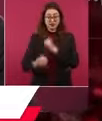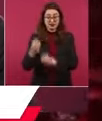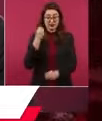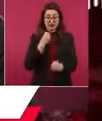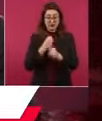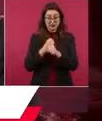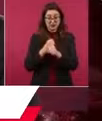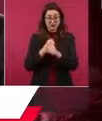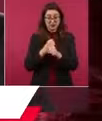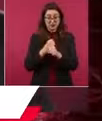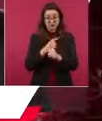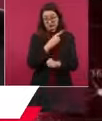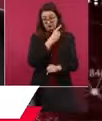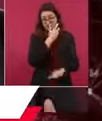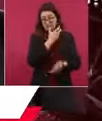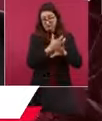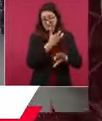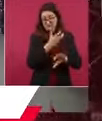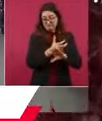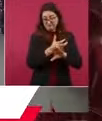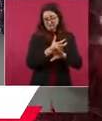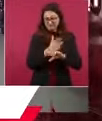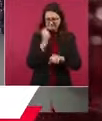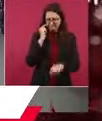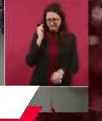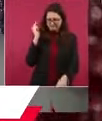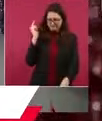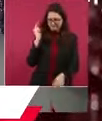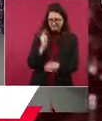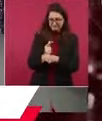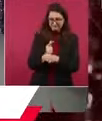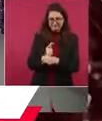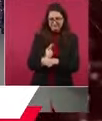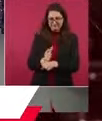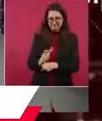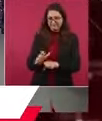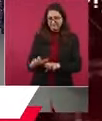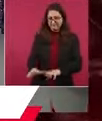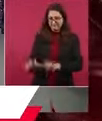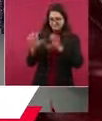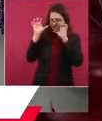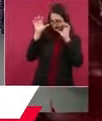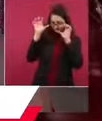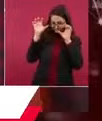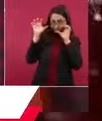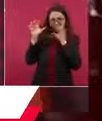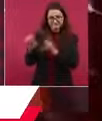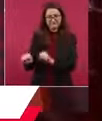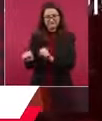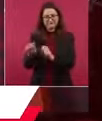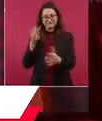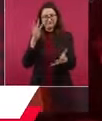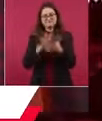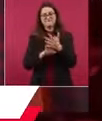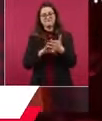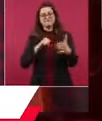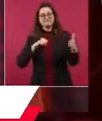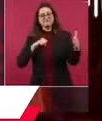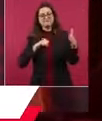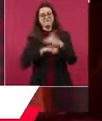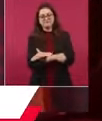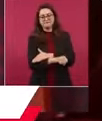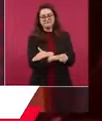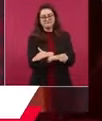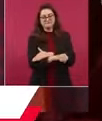Calderón? Planteó que se tiene que ir a fondo del asunto y de una vez dejar manifiesto que se padeció durante